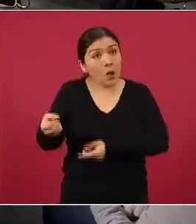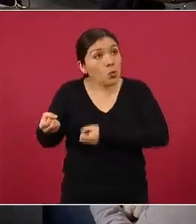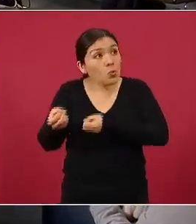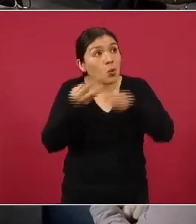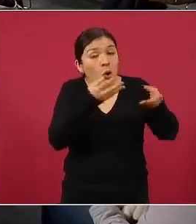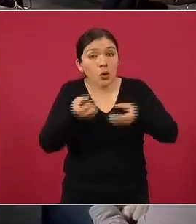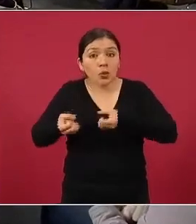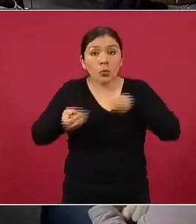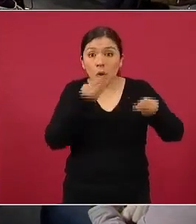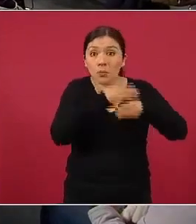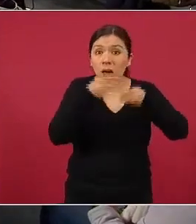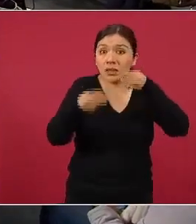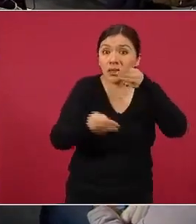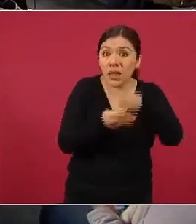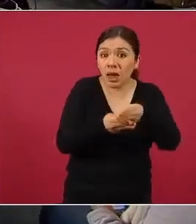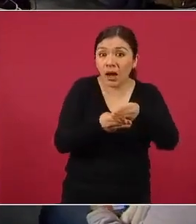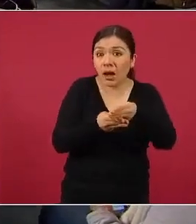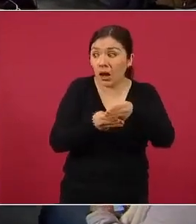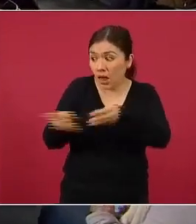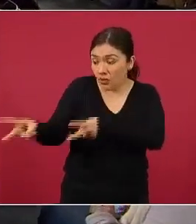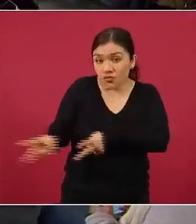bancos de material,